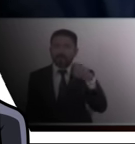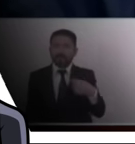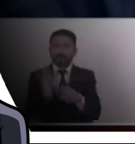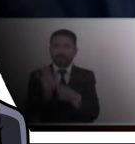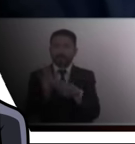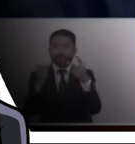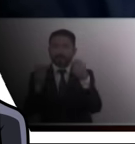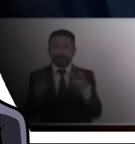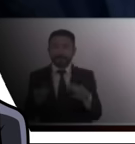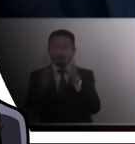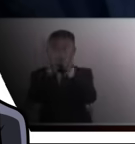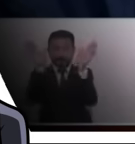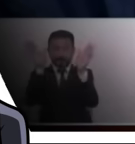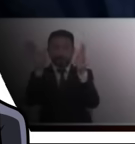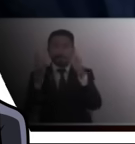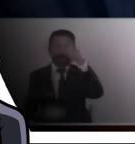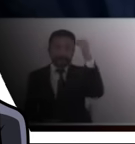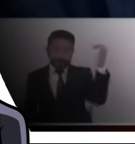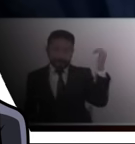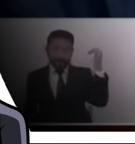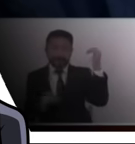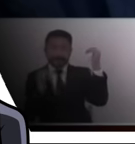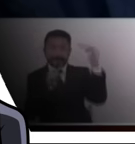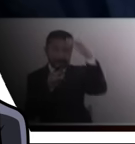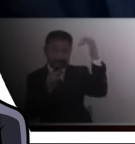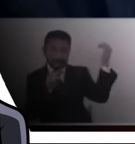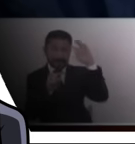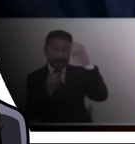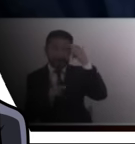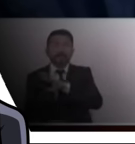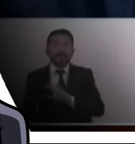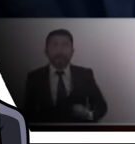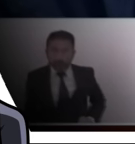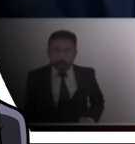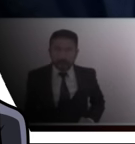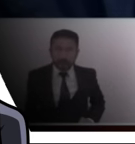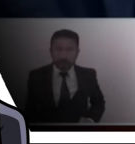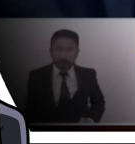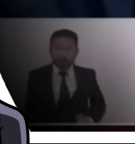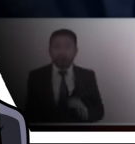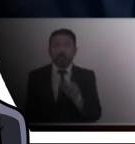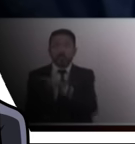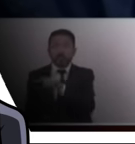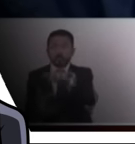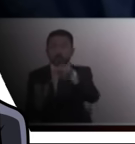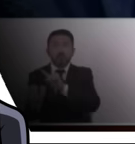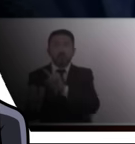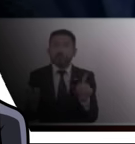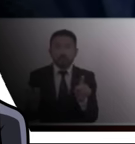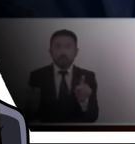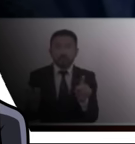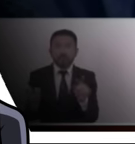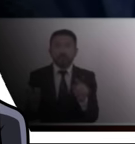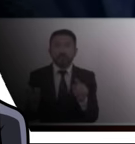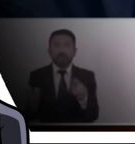el presupuesto general de la nación. La nación, estamos hablando de El Salvador. Su no